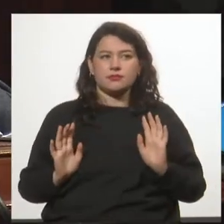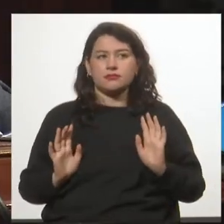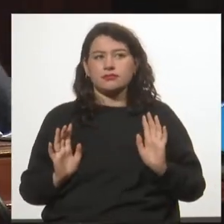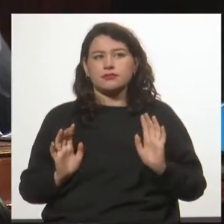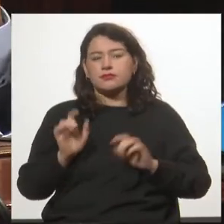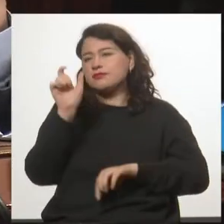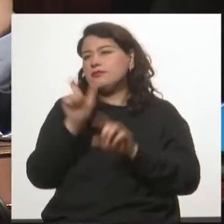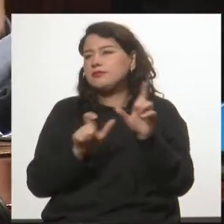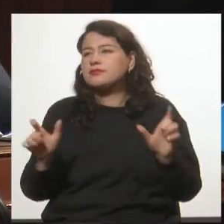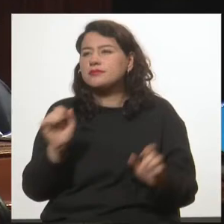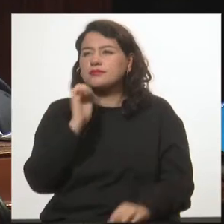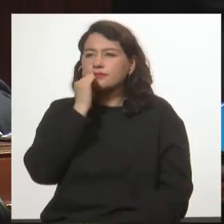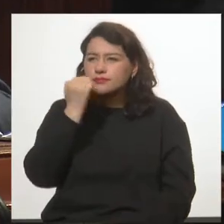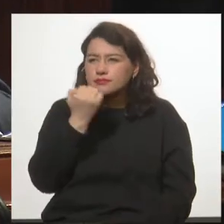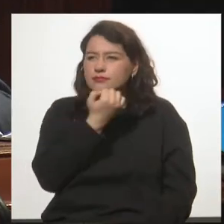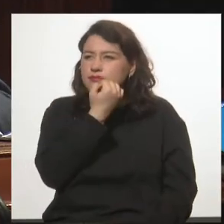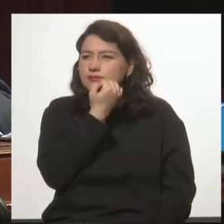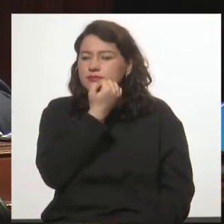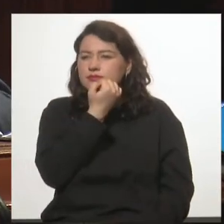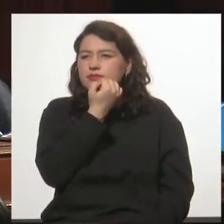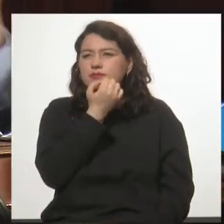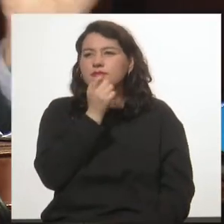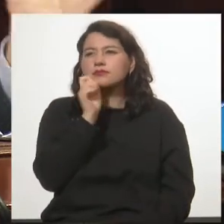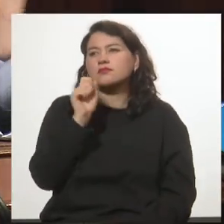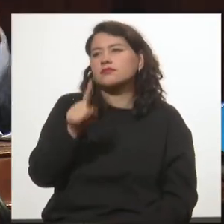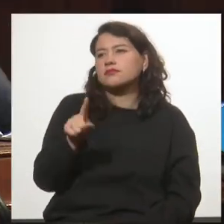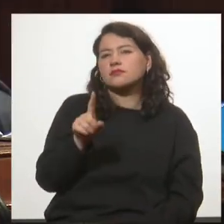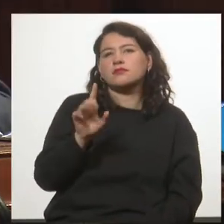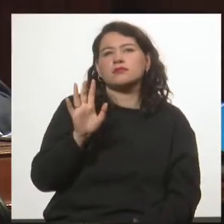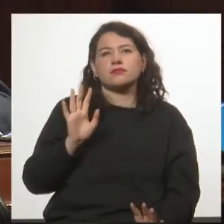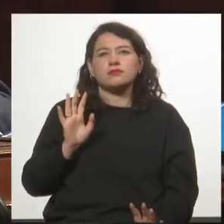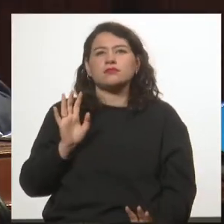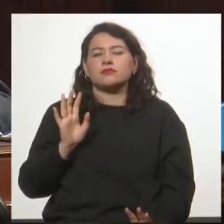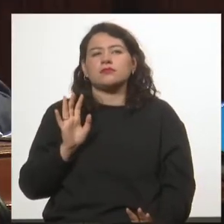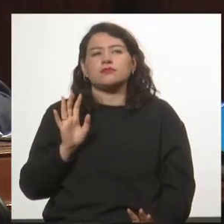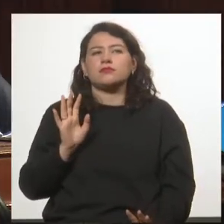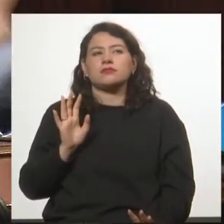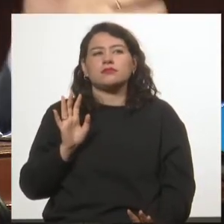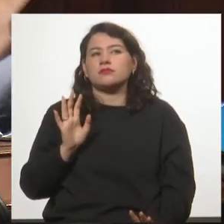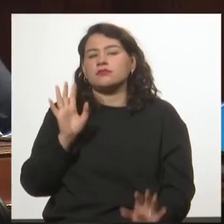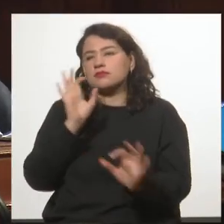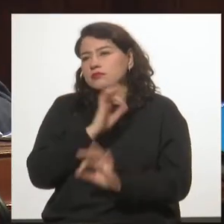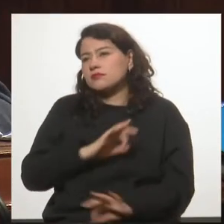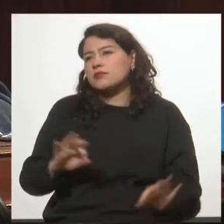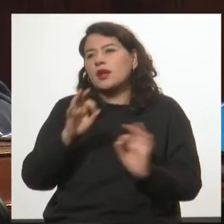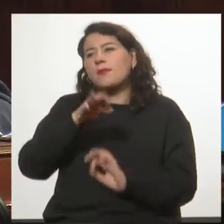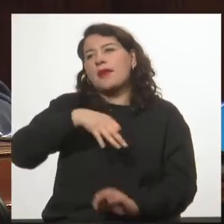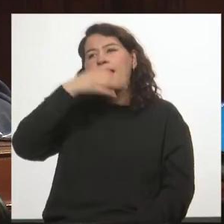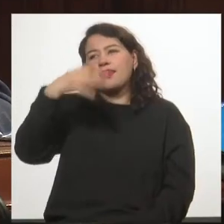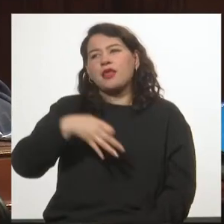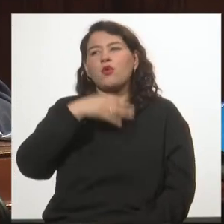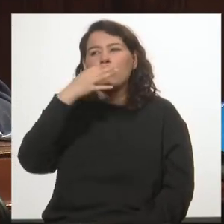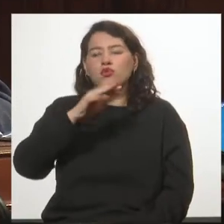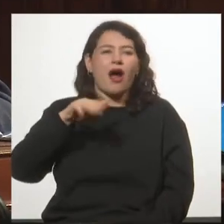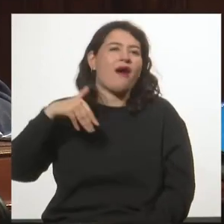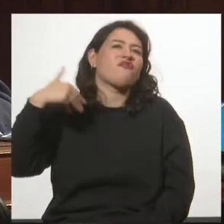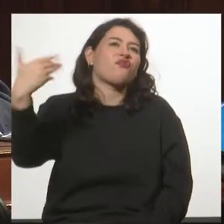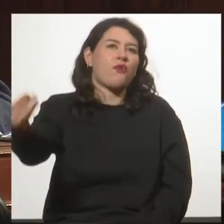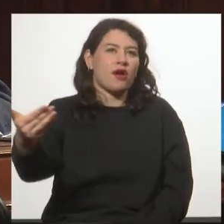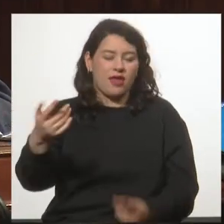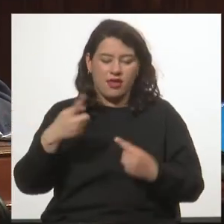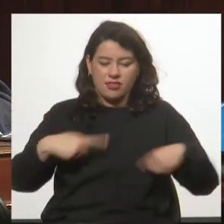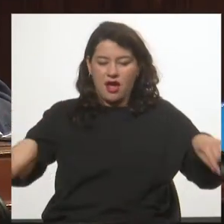quienes se reservan su ausencia para hacer discursos afuera de sala